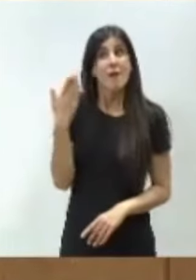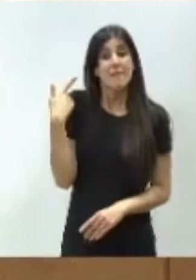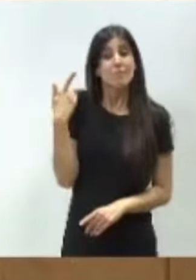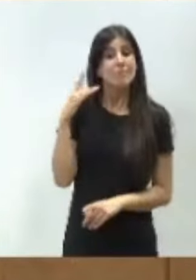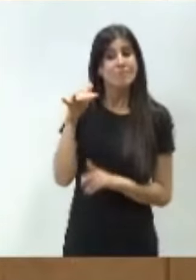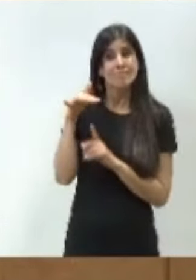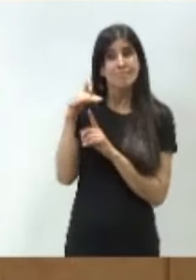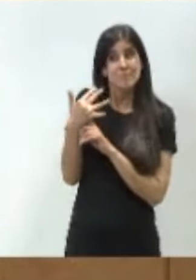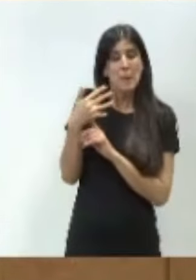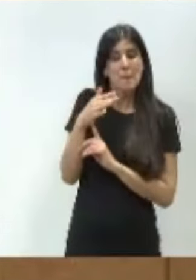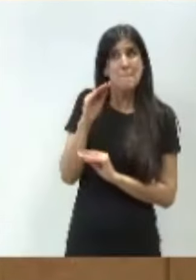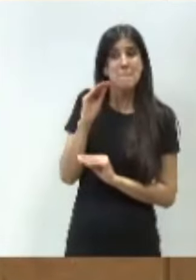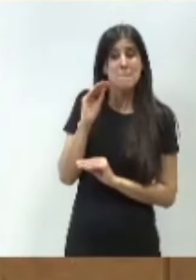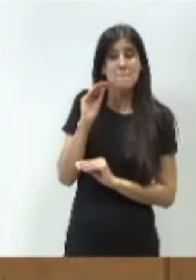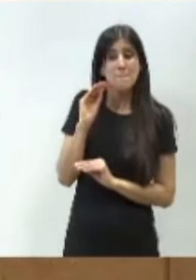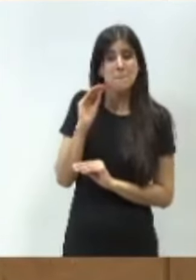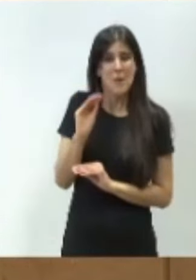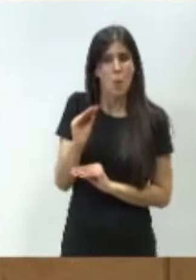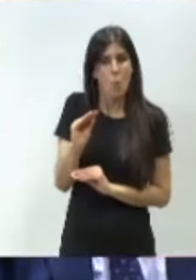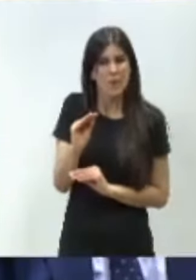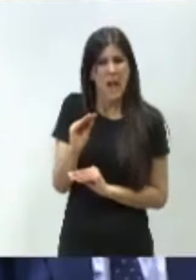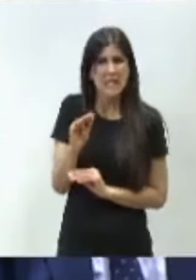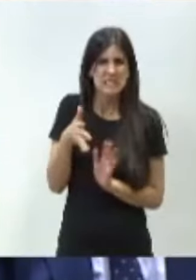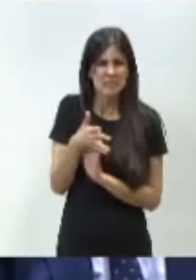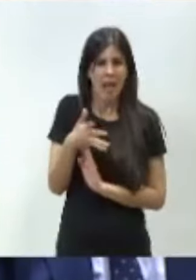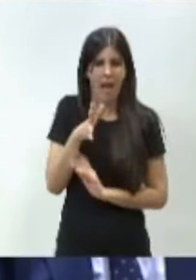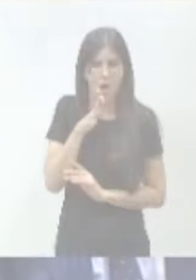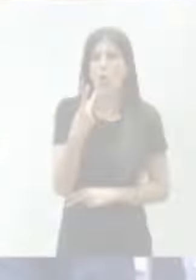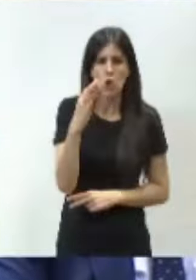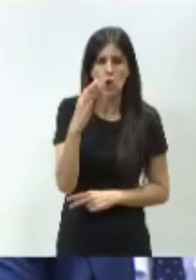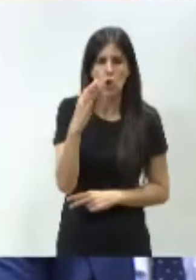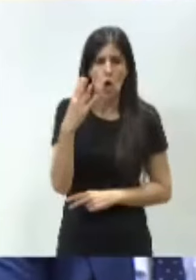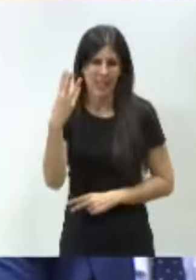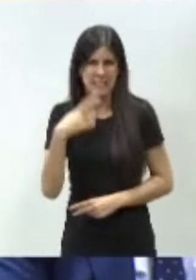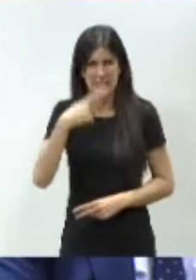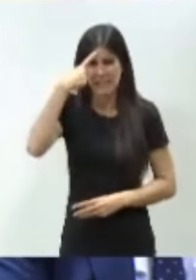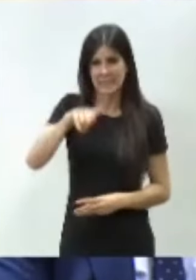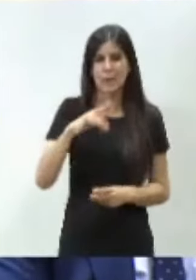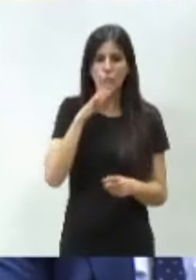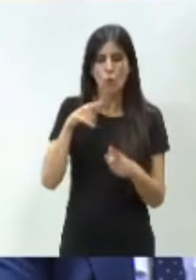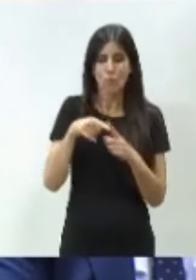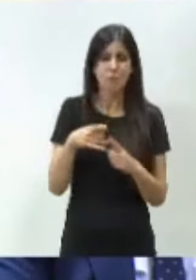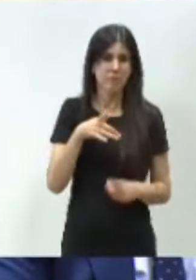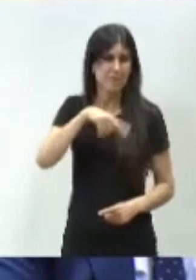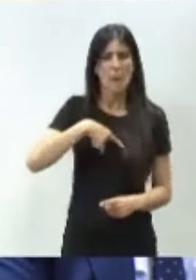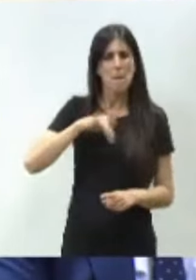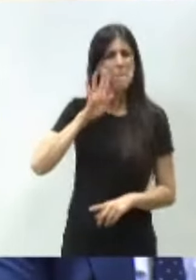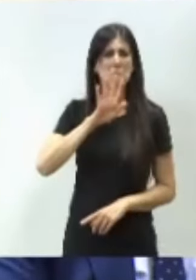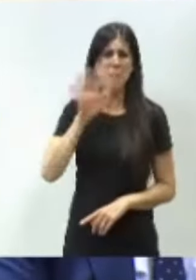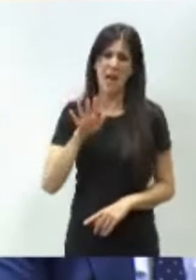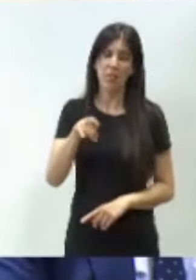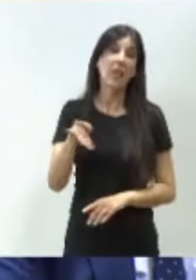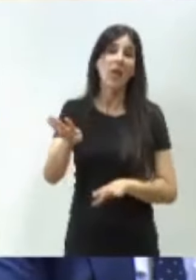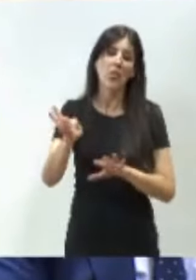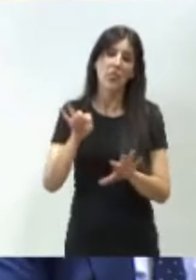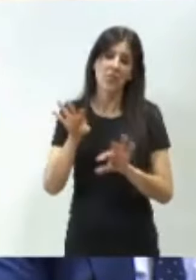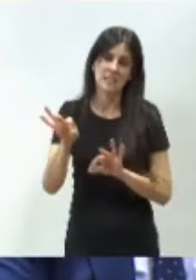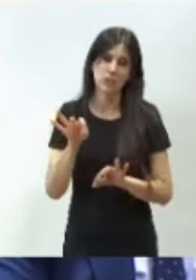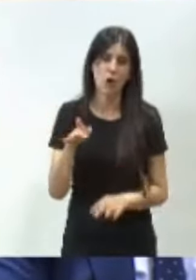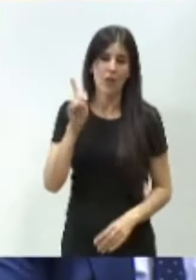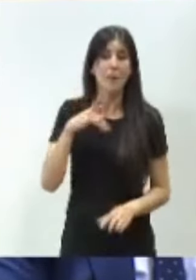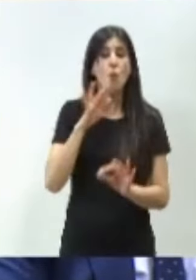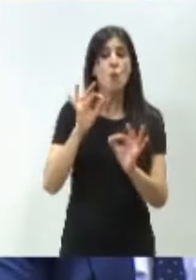pregunta, estará usted de acuerdo conmigo que hoy es todavía mucho más pertinente. Primero porque a nuestro juicio esta decisión, este